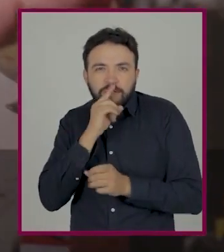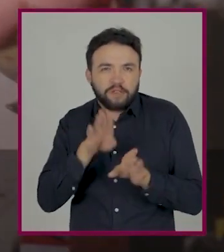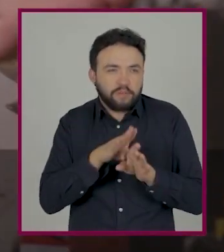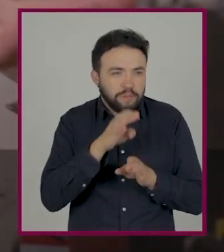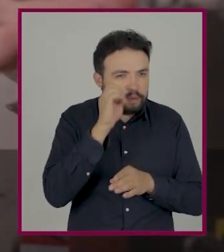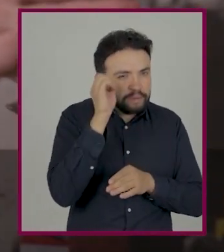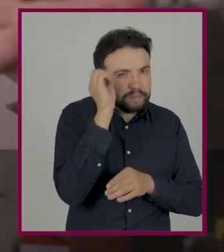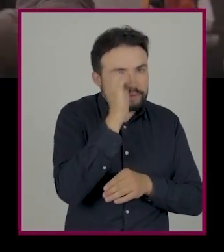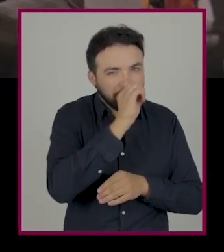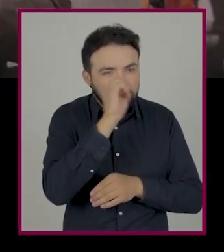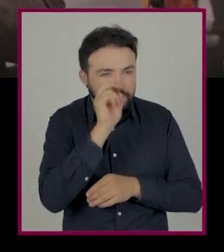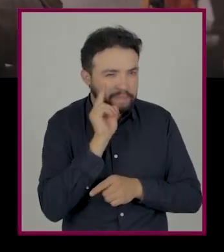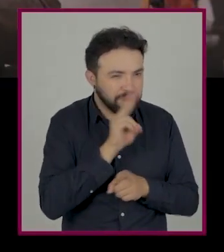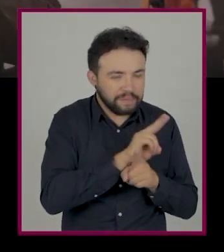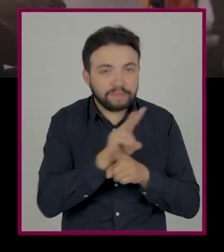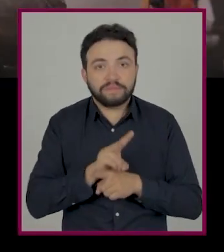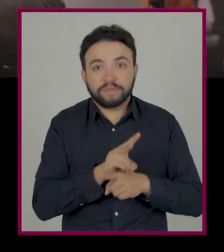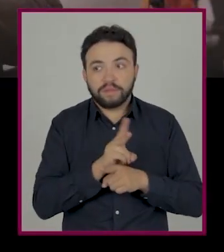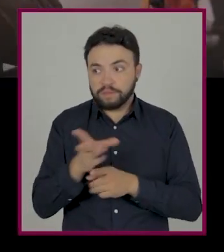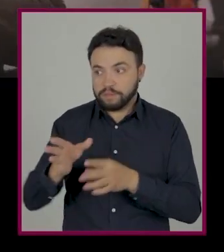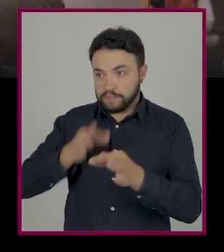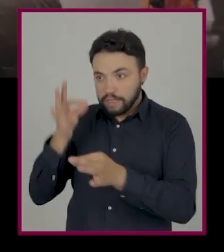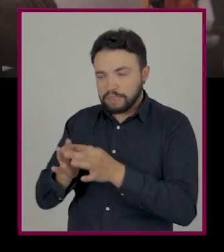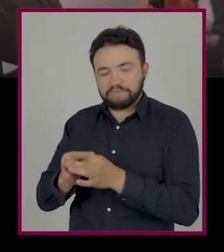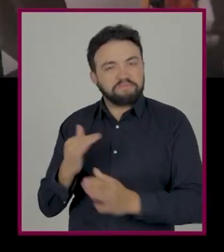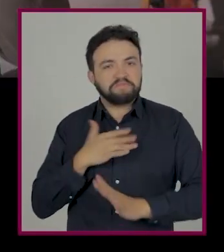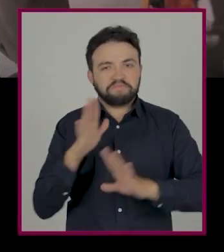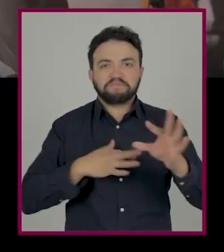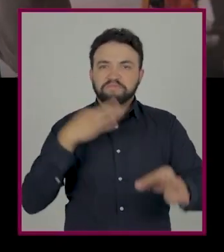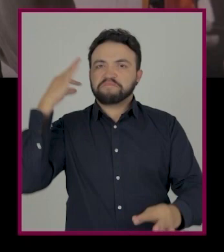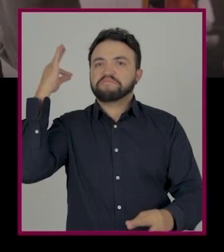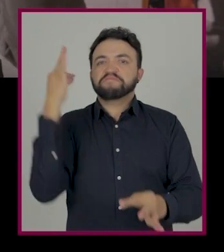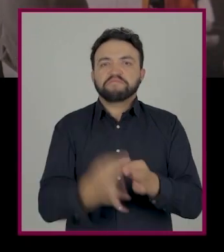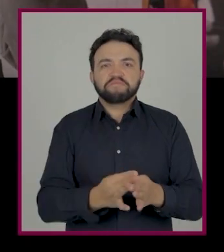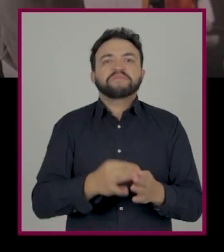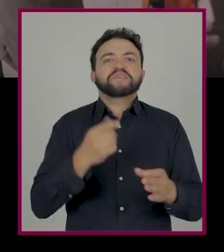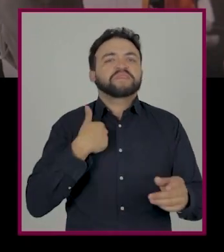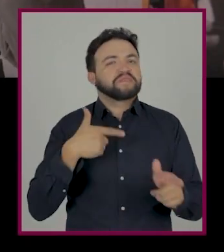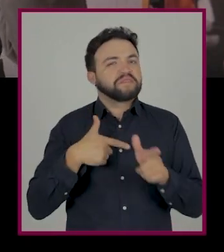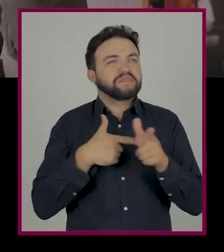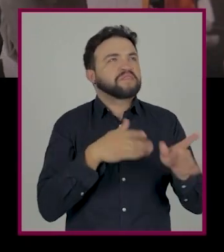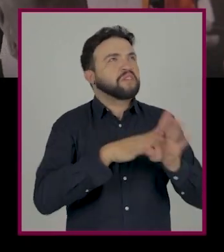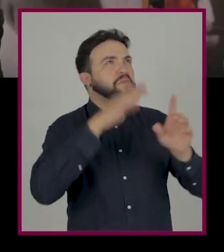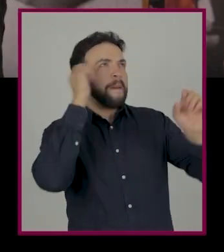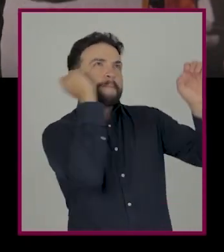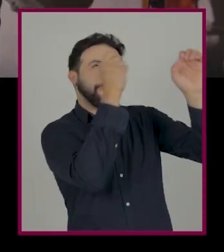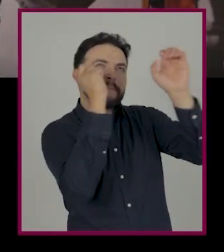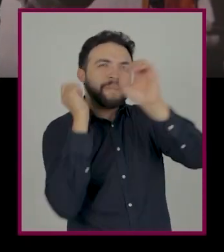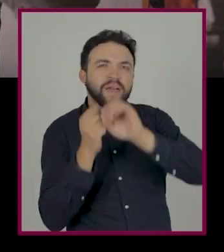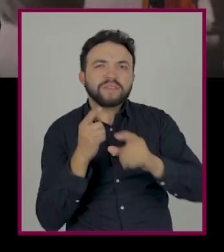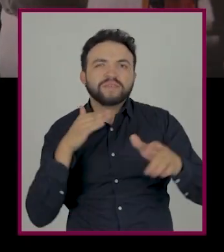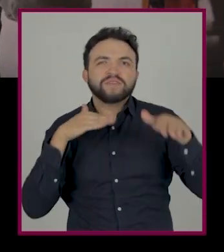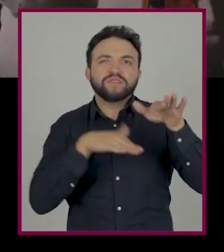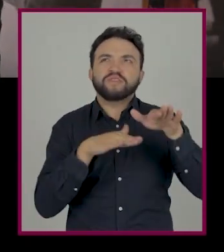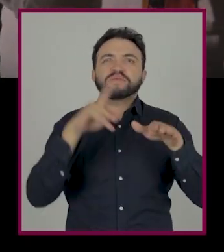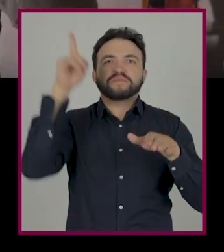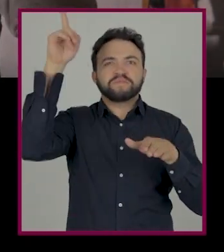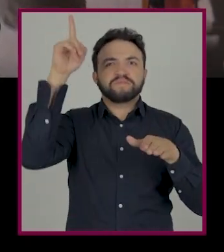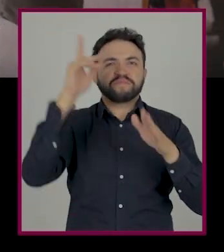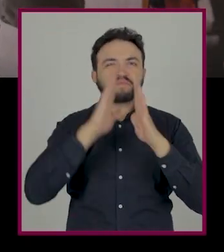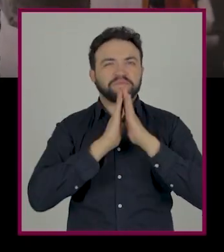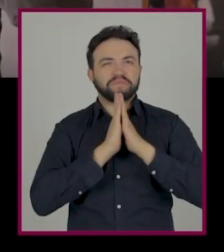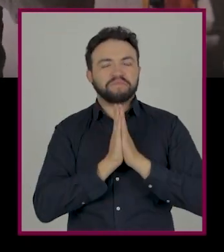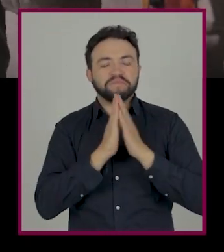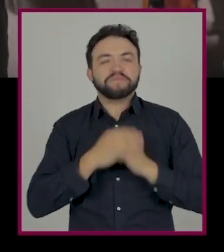Y ser curioso. ¿Estás listo? Más listo que egipcio esperando las piedras para poder seguir tallando jeroglíficos